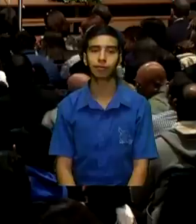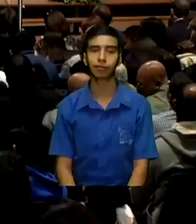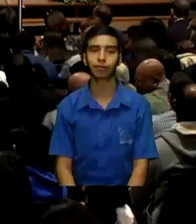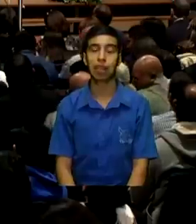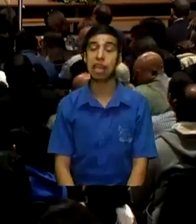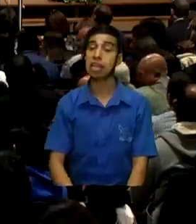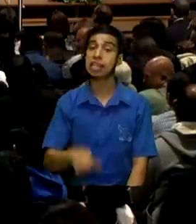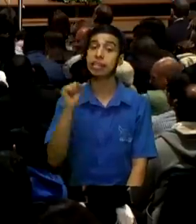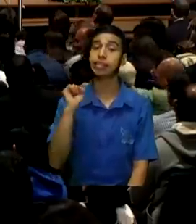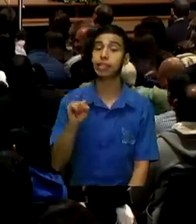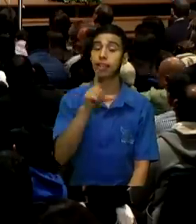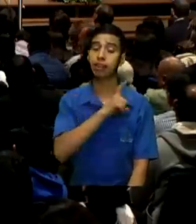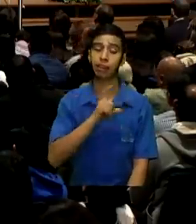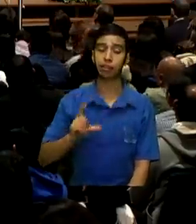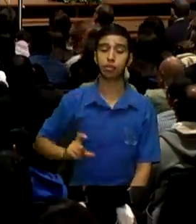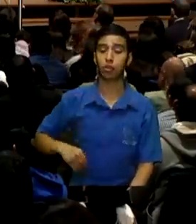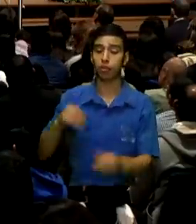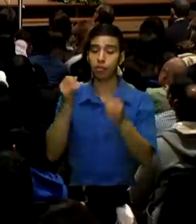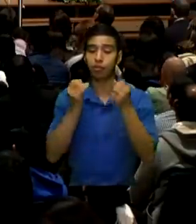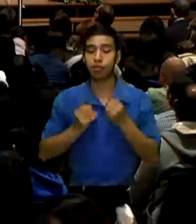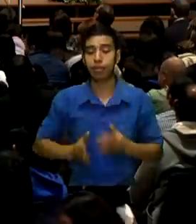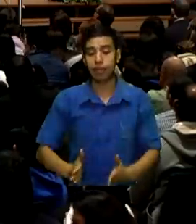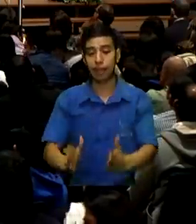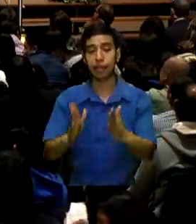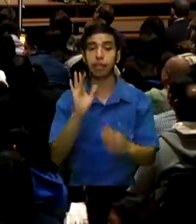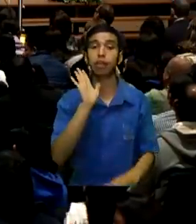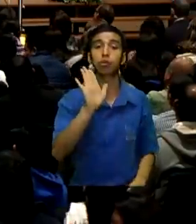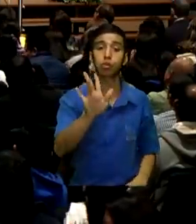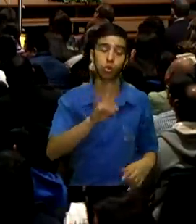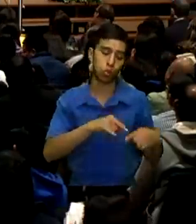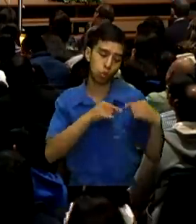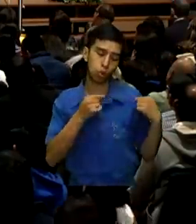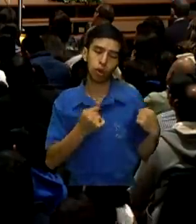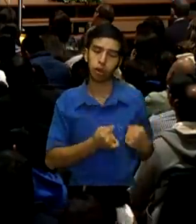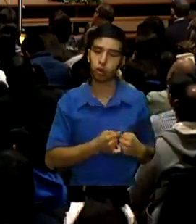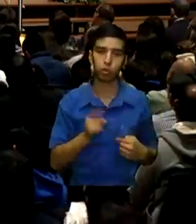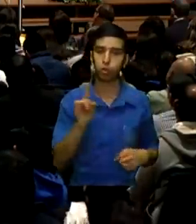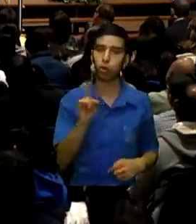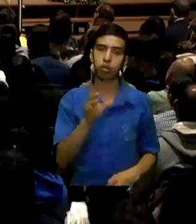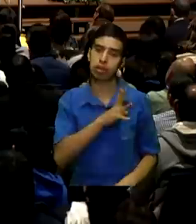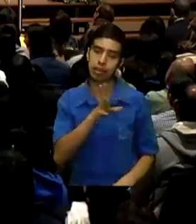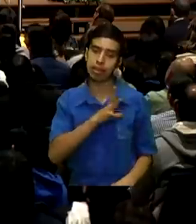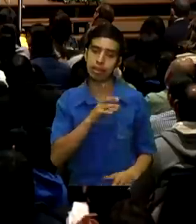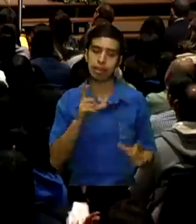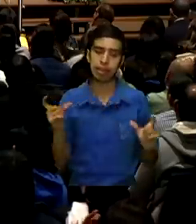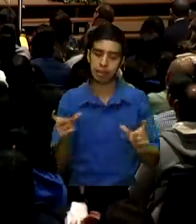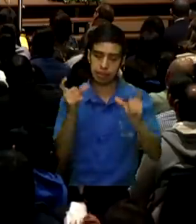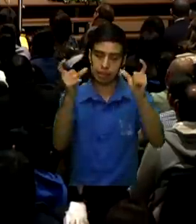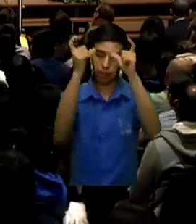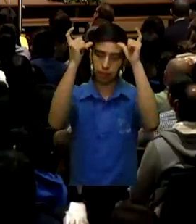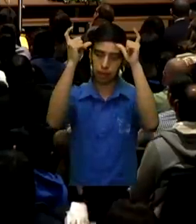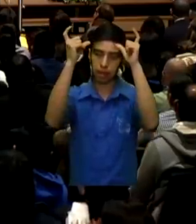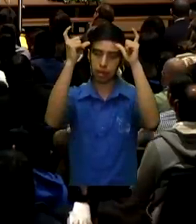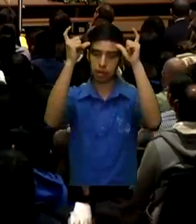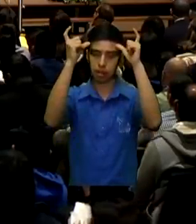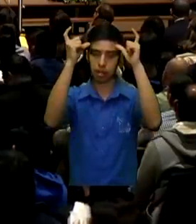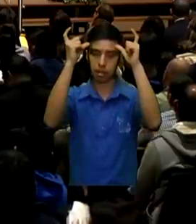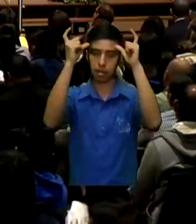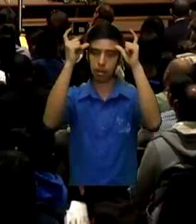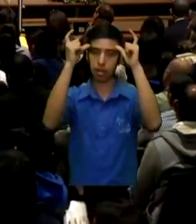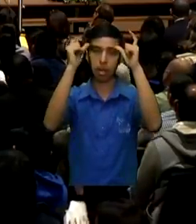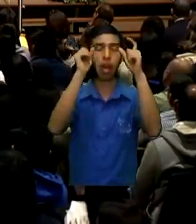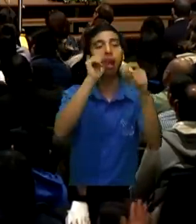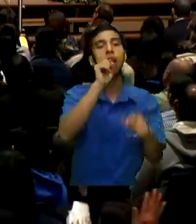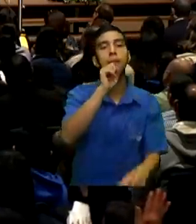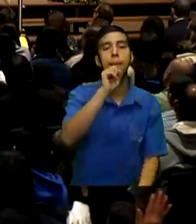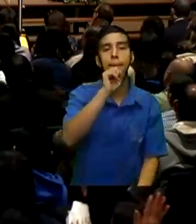Si Cristo nace en su corazón, no lo va a tener que celebrar cada año. Todos los días, todos los días, todos los